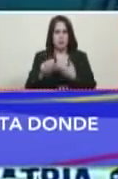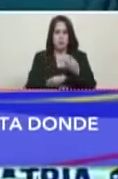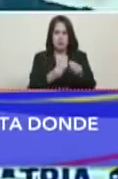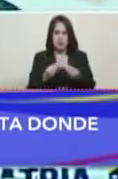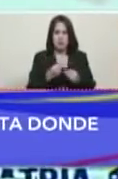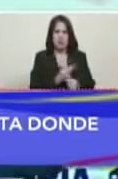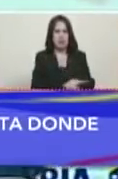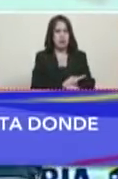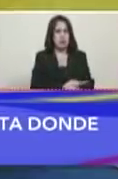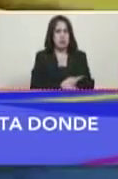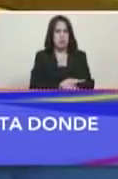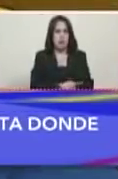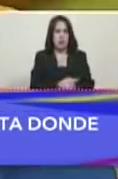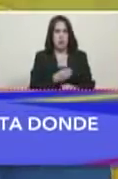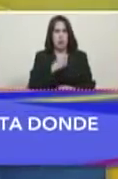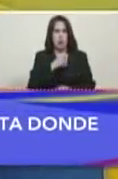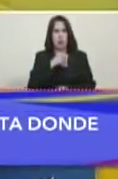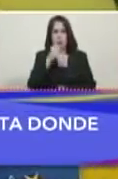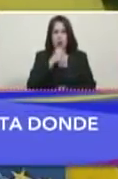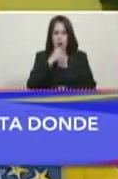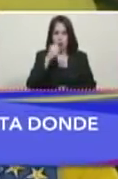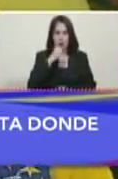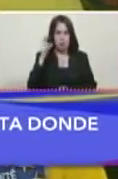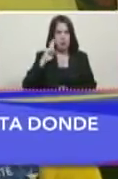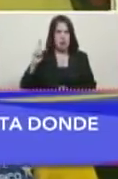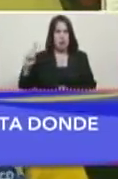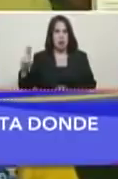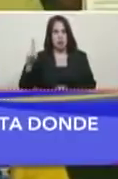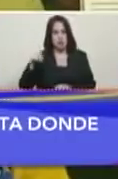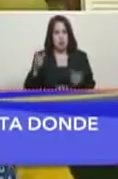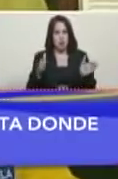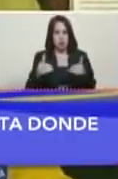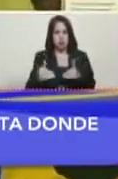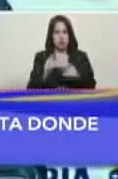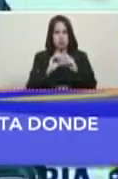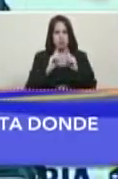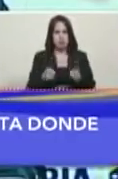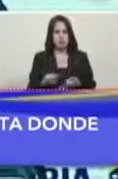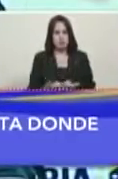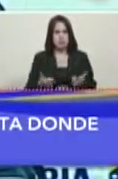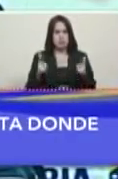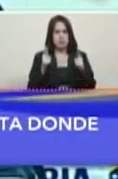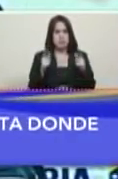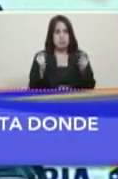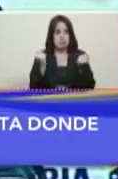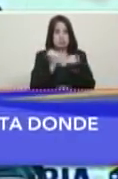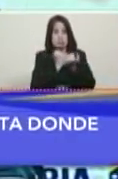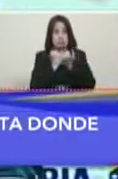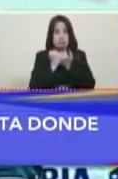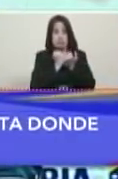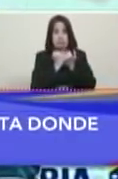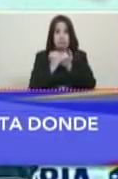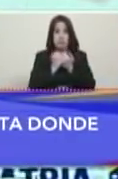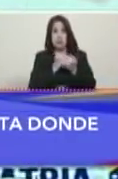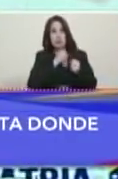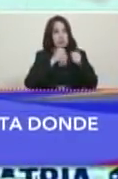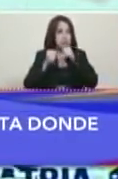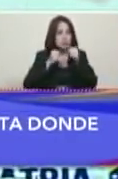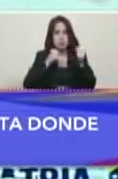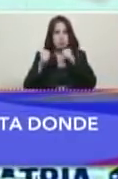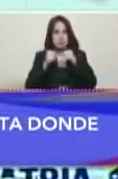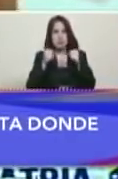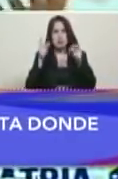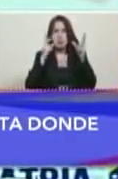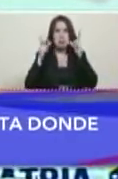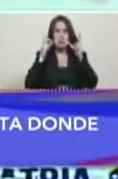quedaban en la avenida Libertador, en un sucucho, un cuartico así que no cabíamos todos, y nos hacían una entrevista que estoy seguro no escuchaba